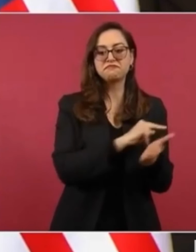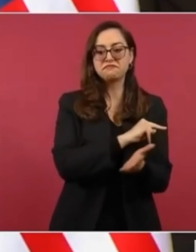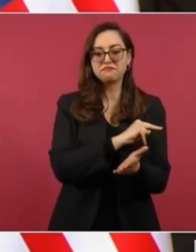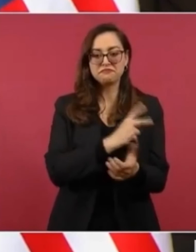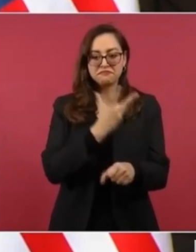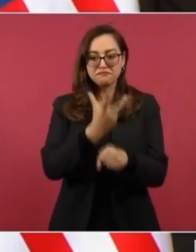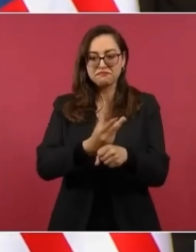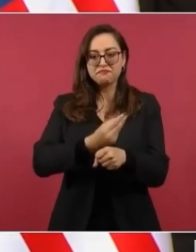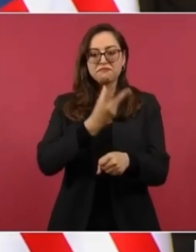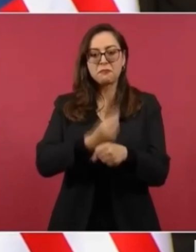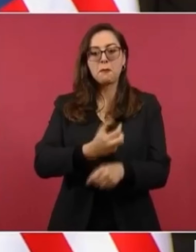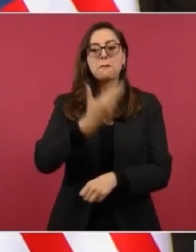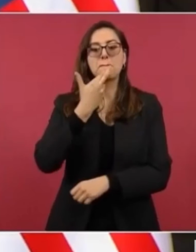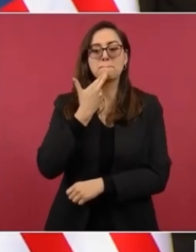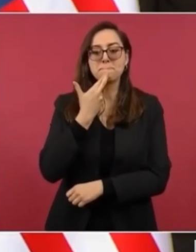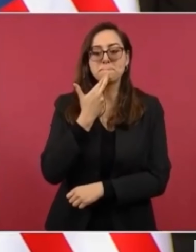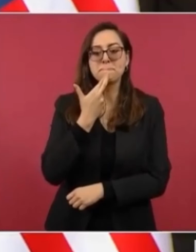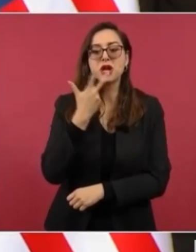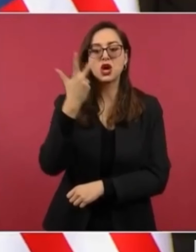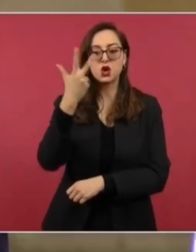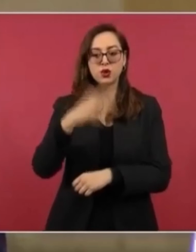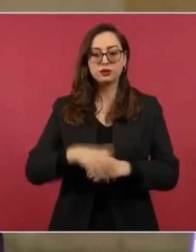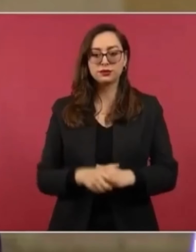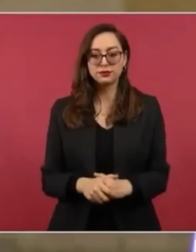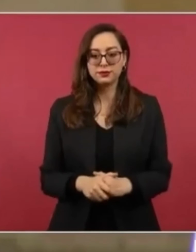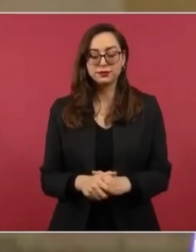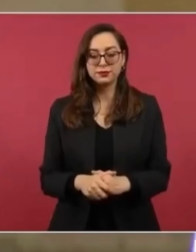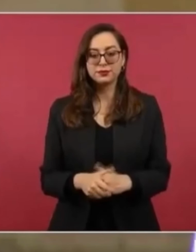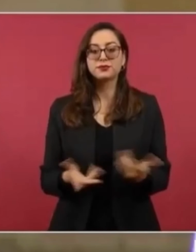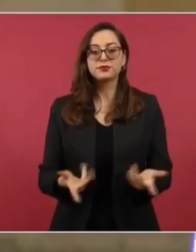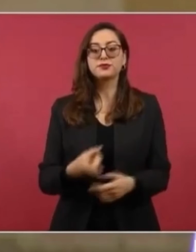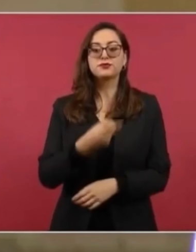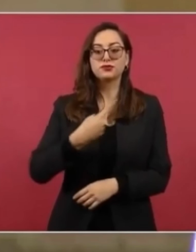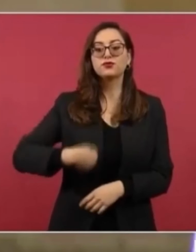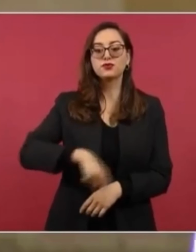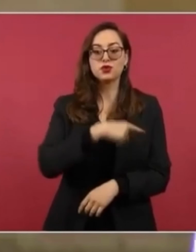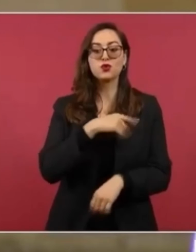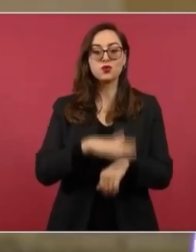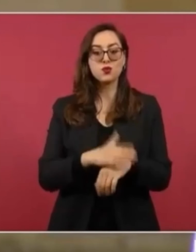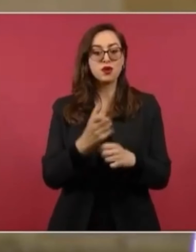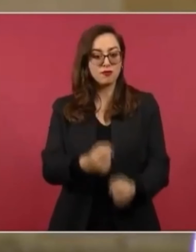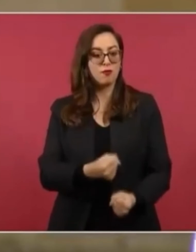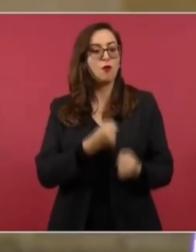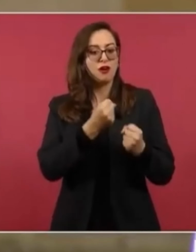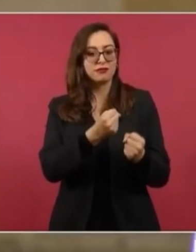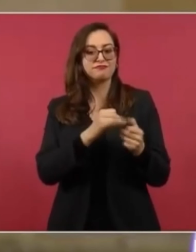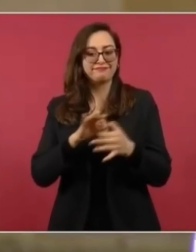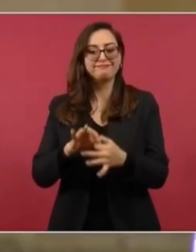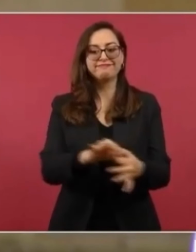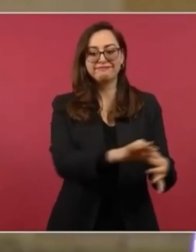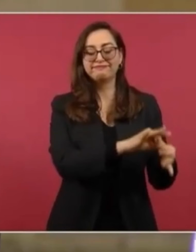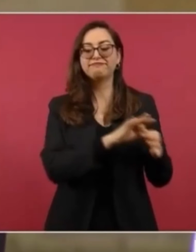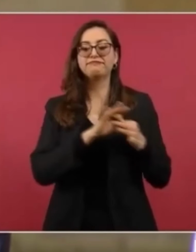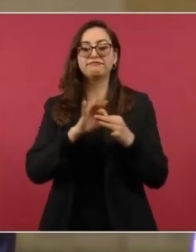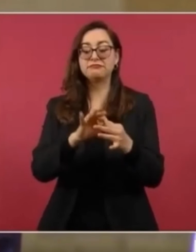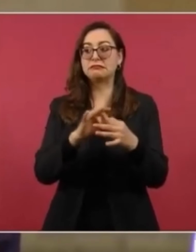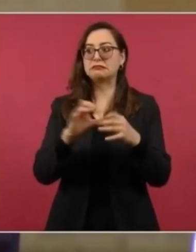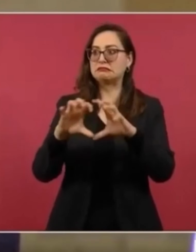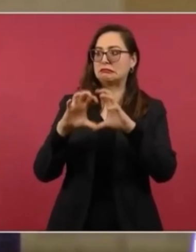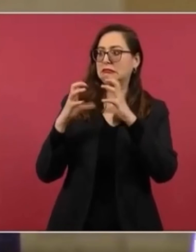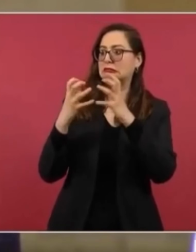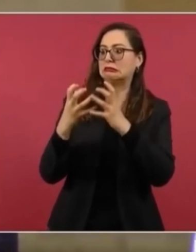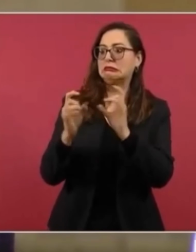Para ponerlo en palabras simples, somos y siempre seremos más fuertes unidos. El mundo actual se enfrenta a un alto grado de